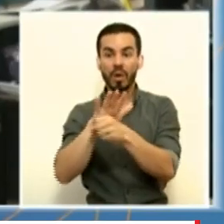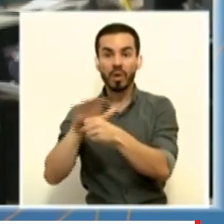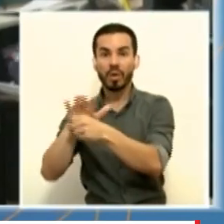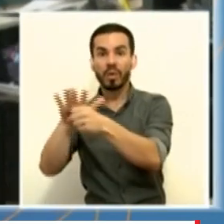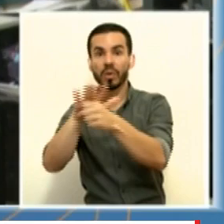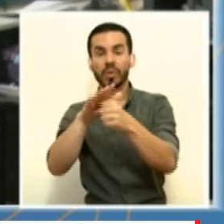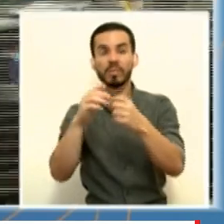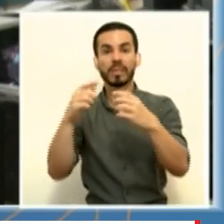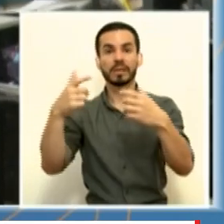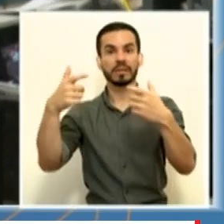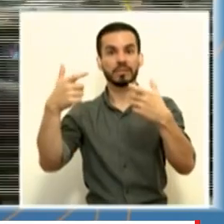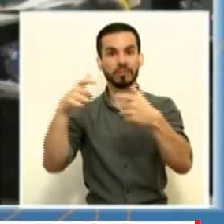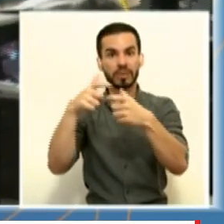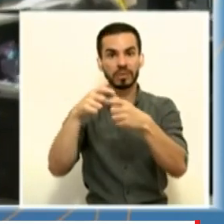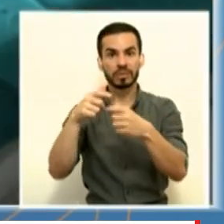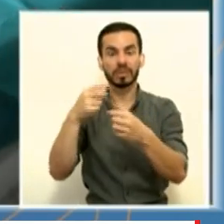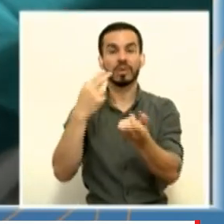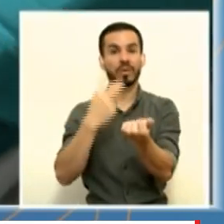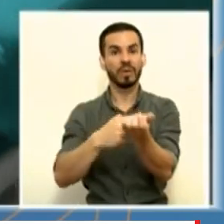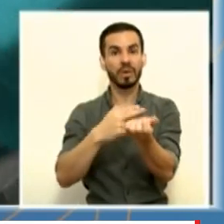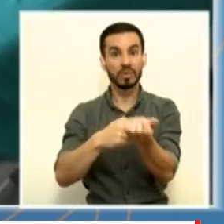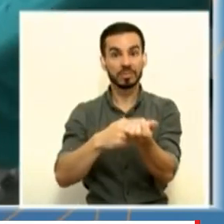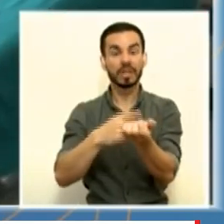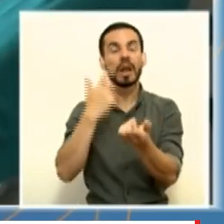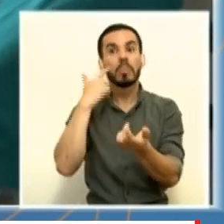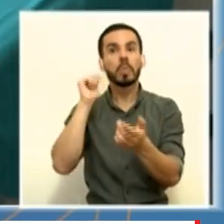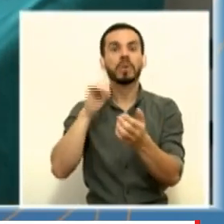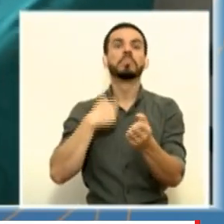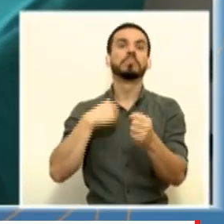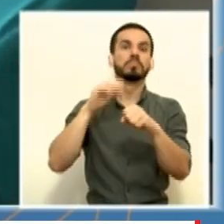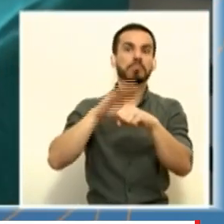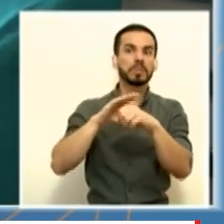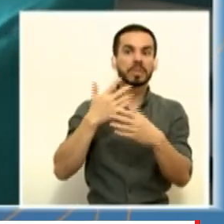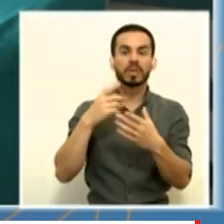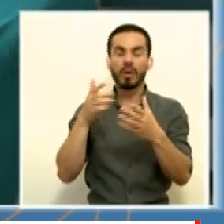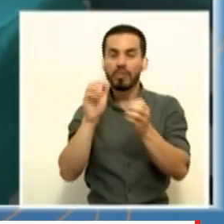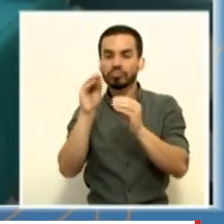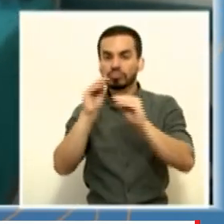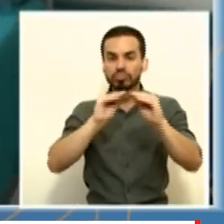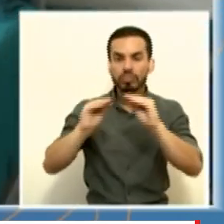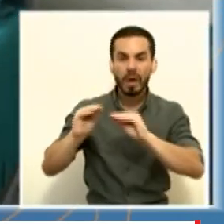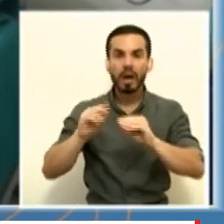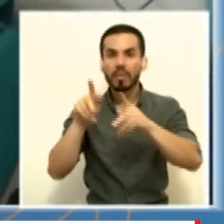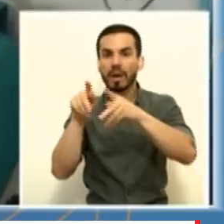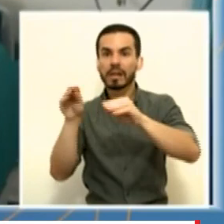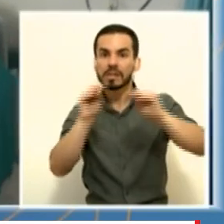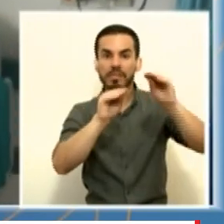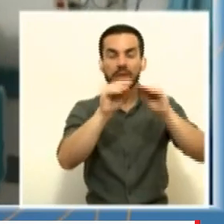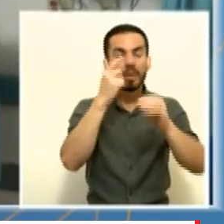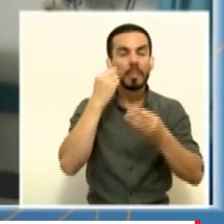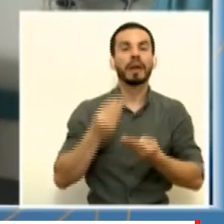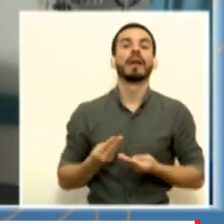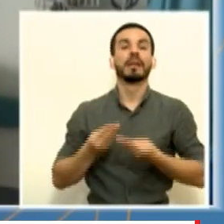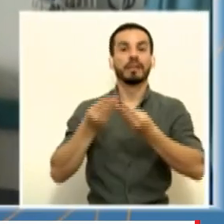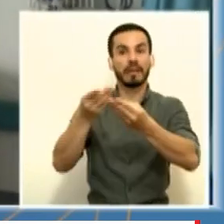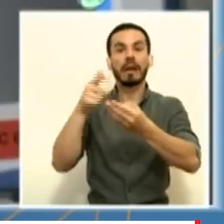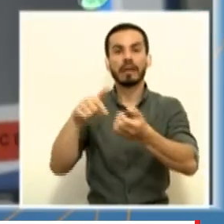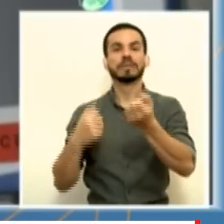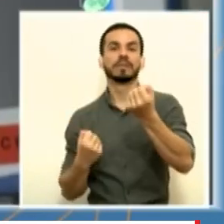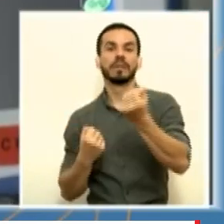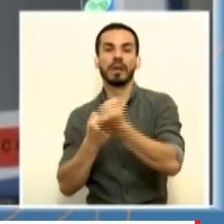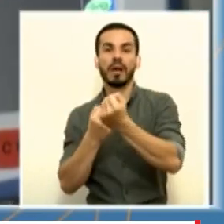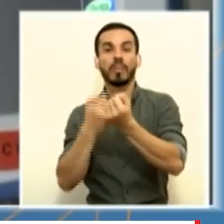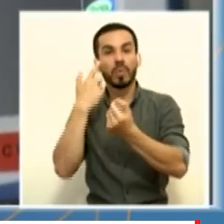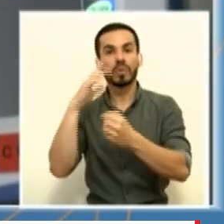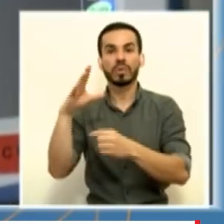decía, ha bajado un poco en el hospital y eso nos permitió reacomodar un poco las personas para poder darle esta colaboración